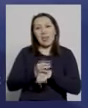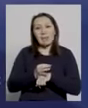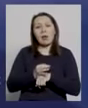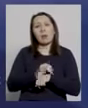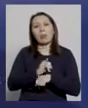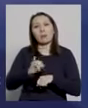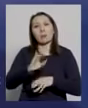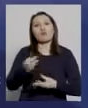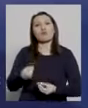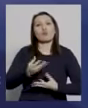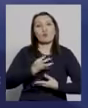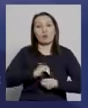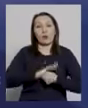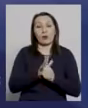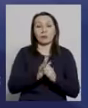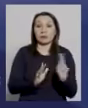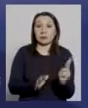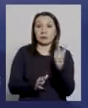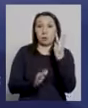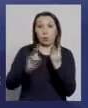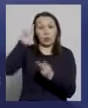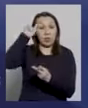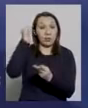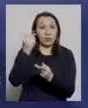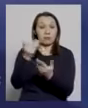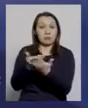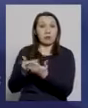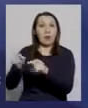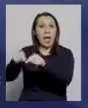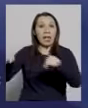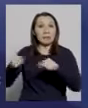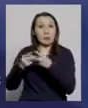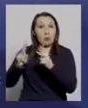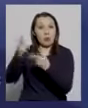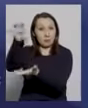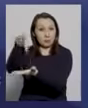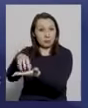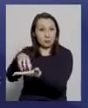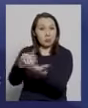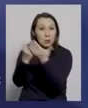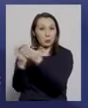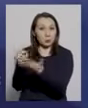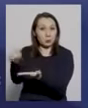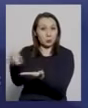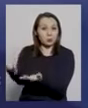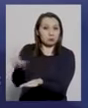En segundo lugar, con respecto a las propuestas de espacio público, se refiere usted,